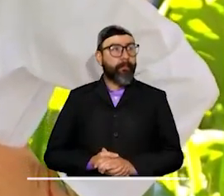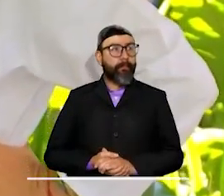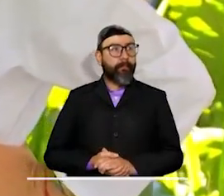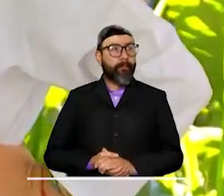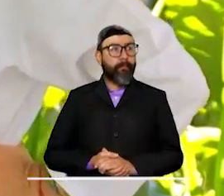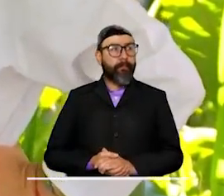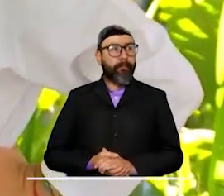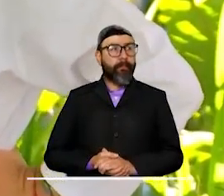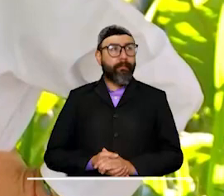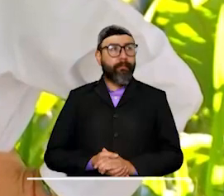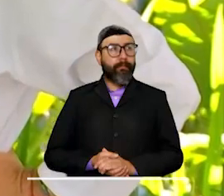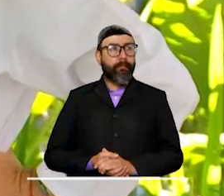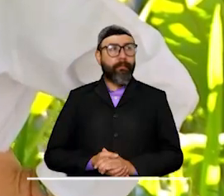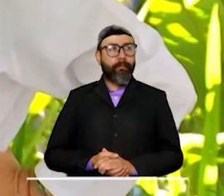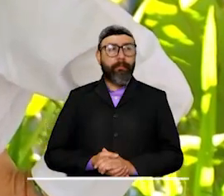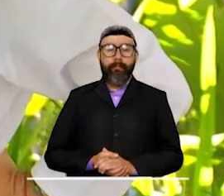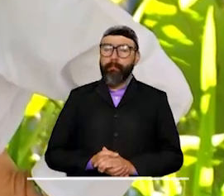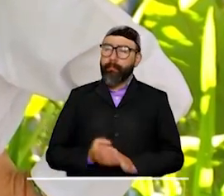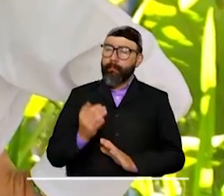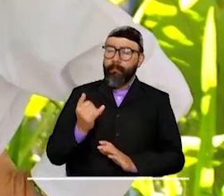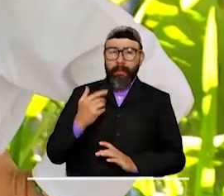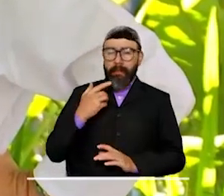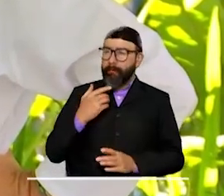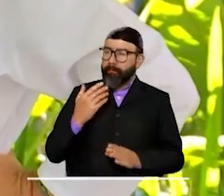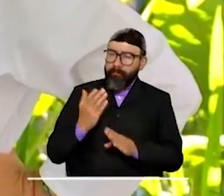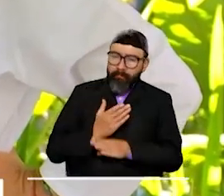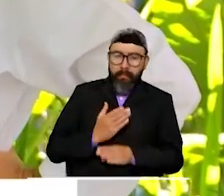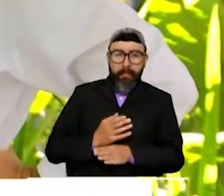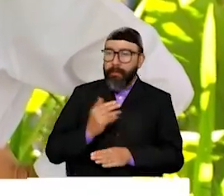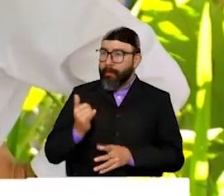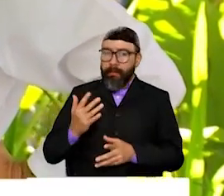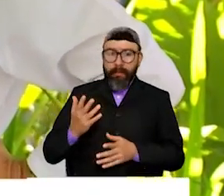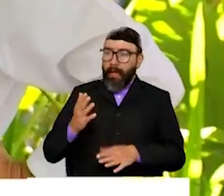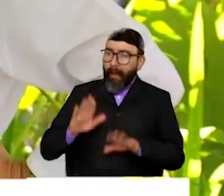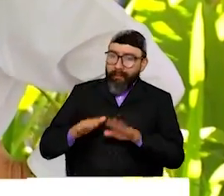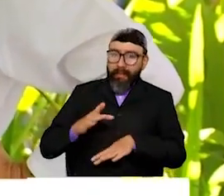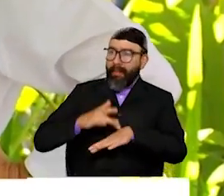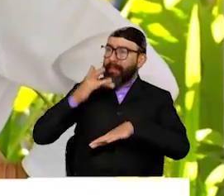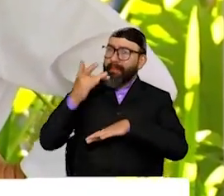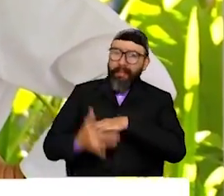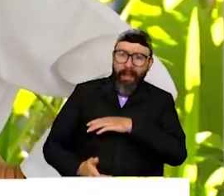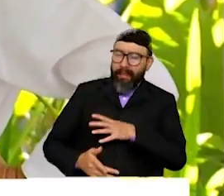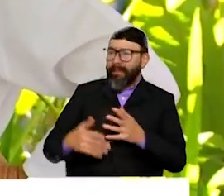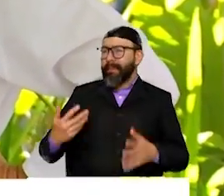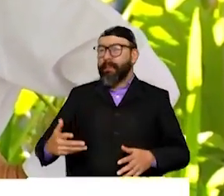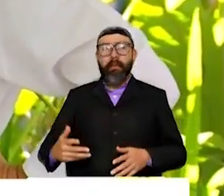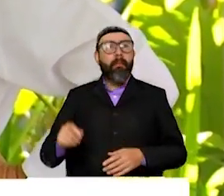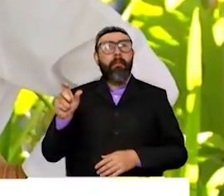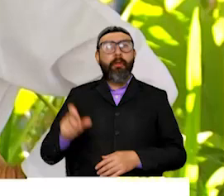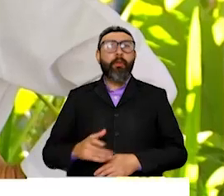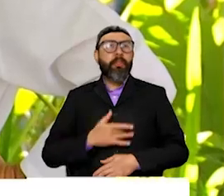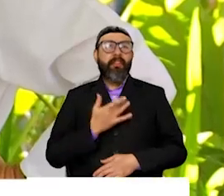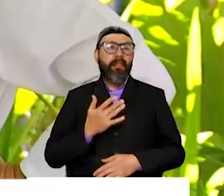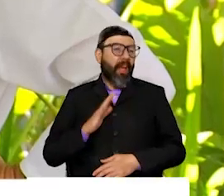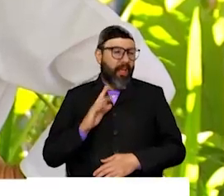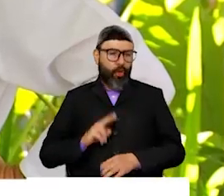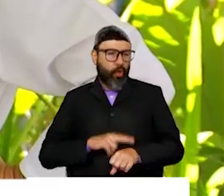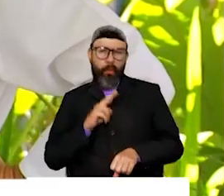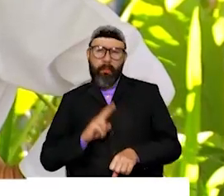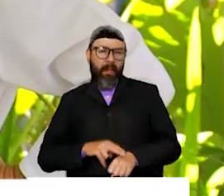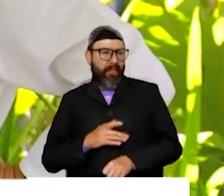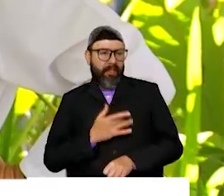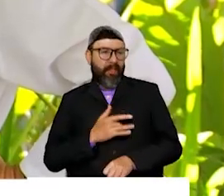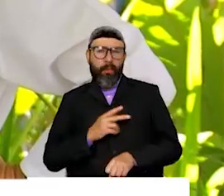Bueno, una de las principales causas para que se hagan los diagnósticos tardíos es que las personas normalizan un síntoma. Entonces, cuando